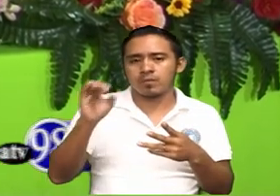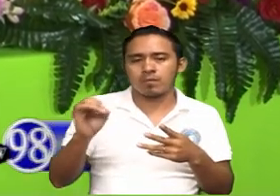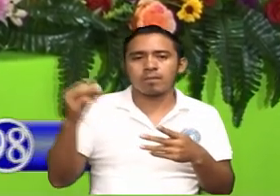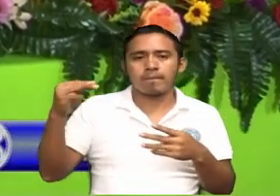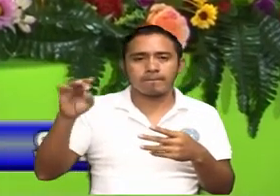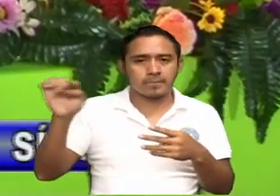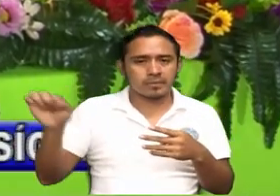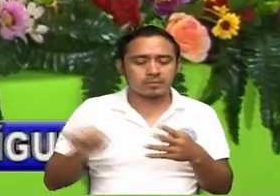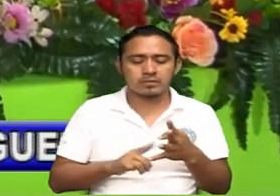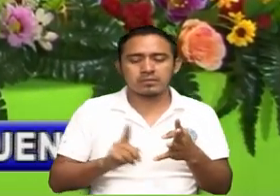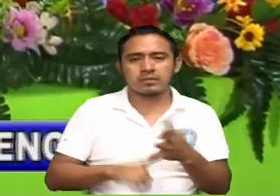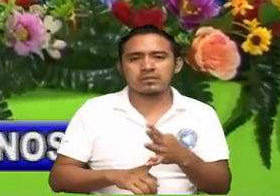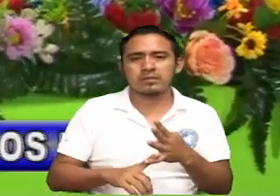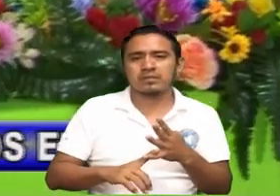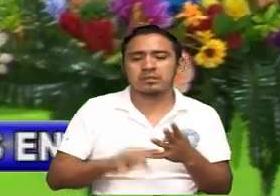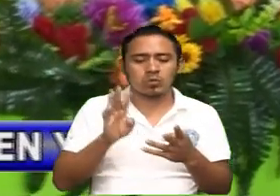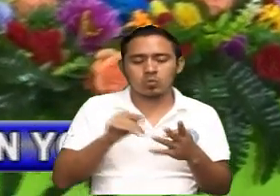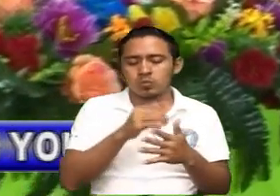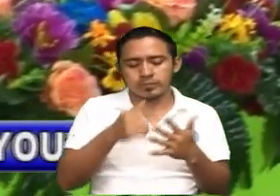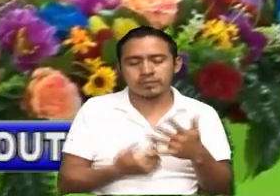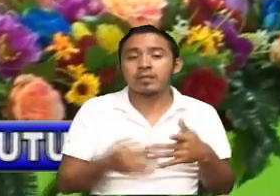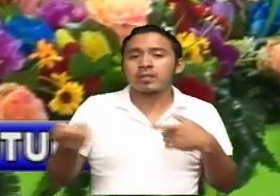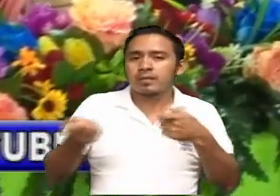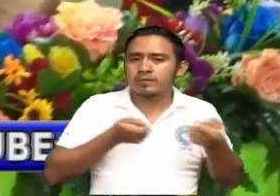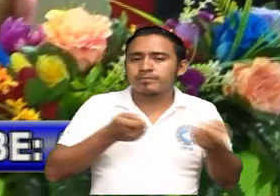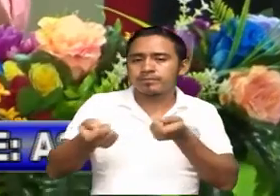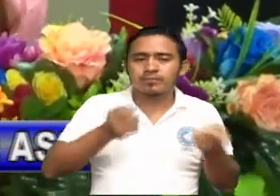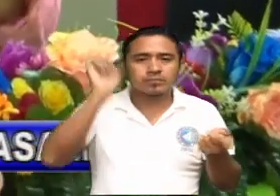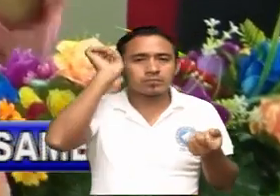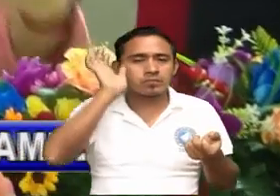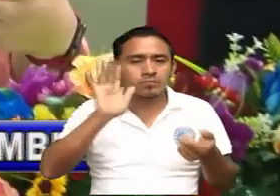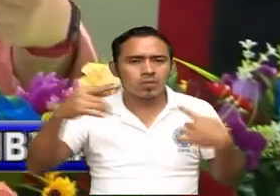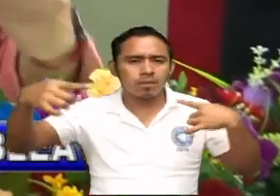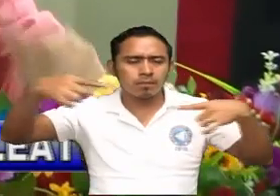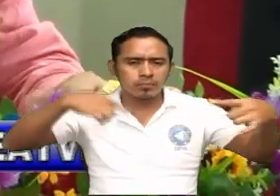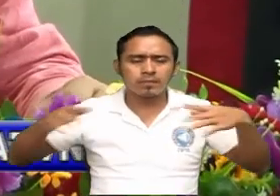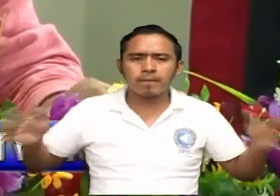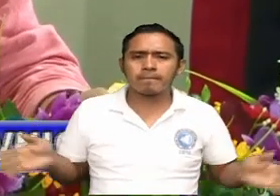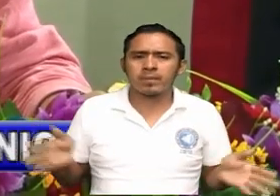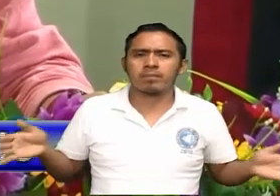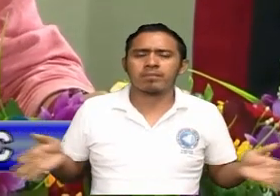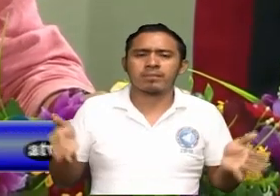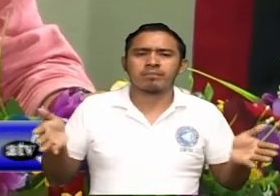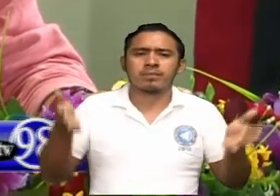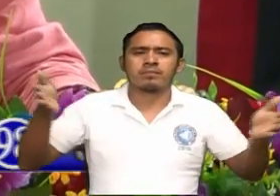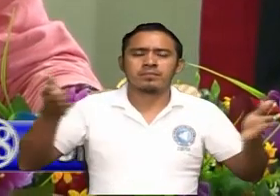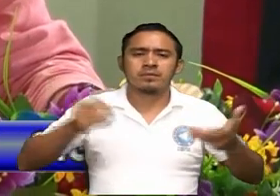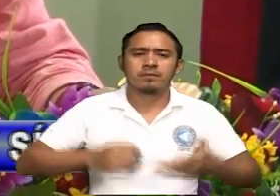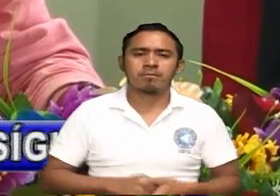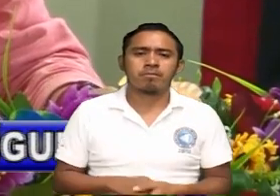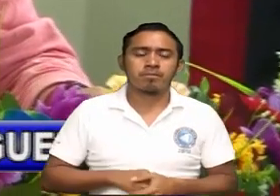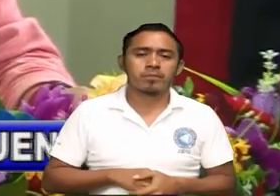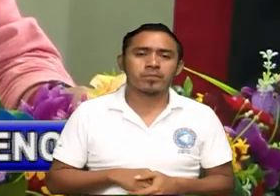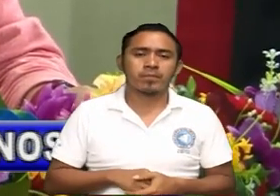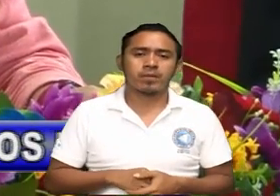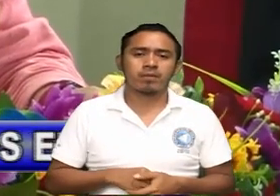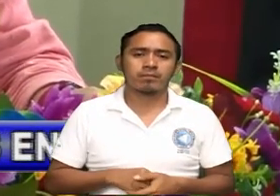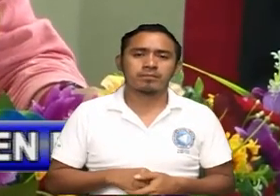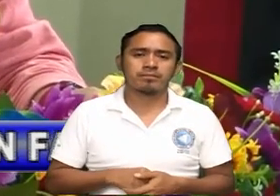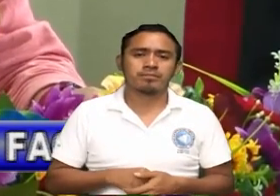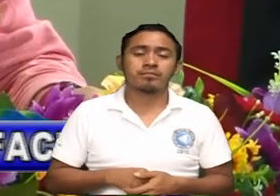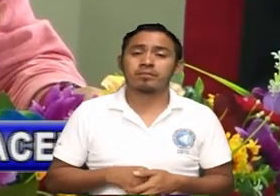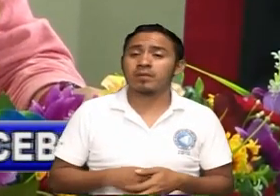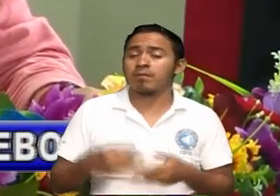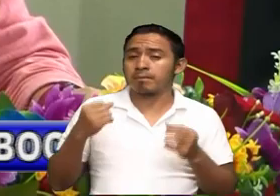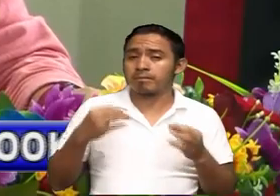estamos trabajando con el INTUR en una estrategia muy fuerte para que promover, digamos, de una forma más